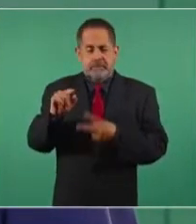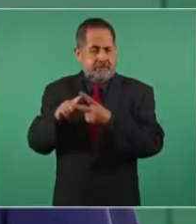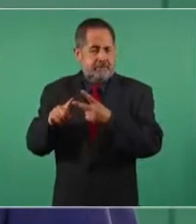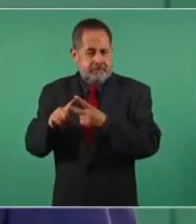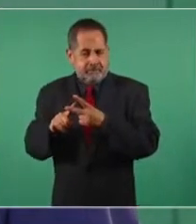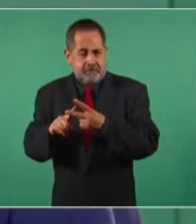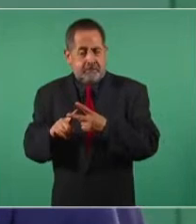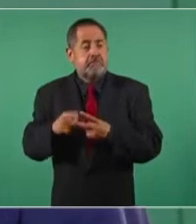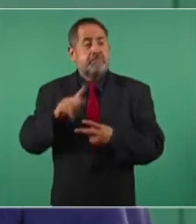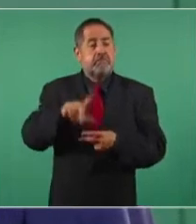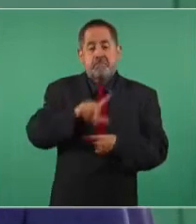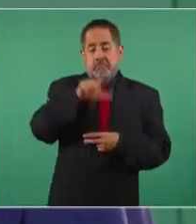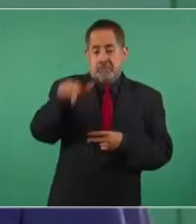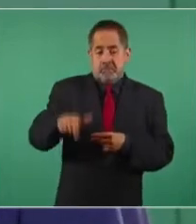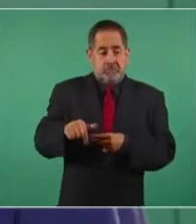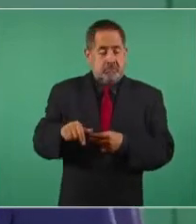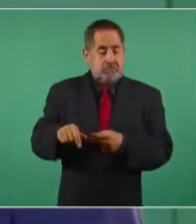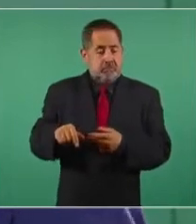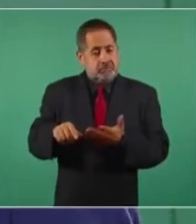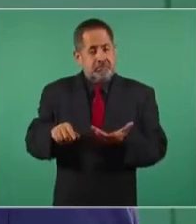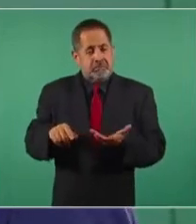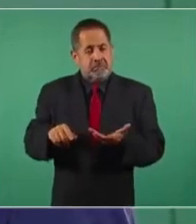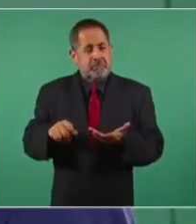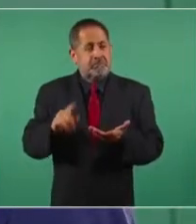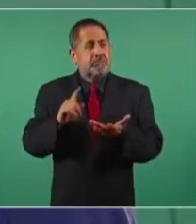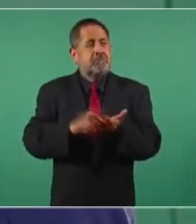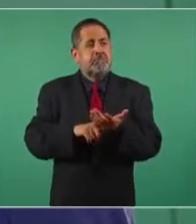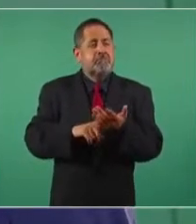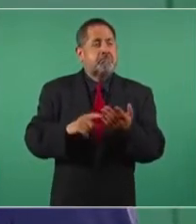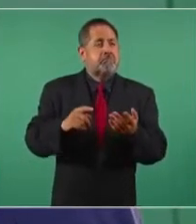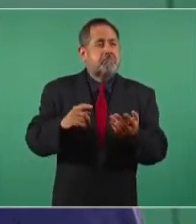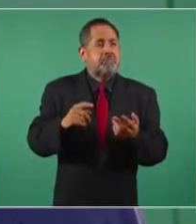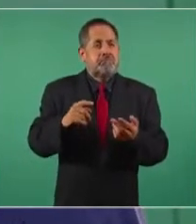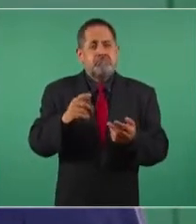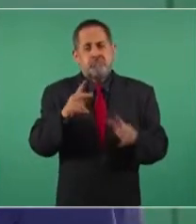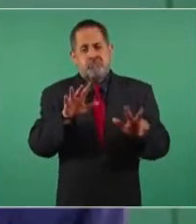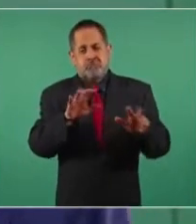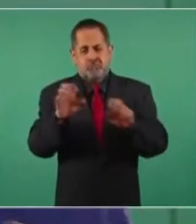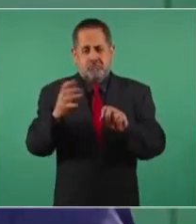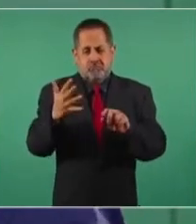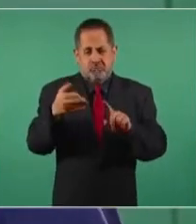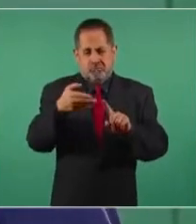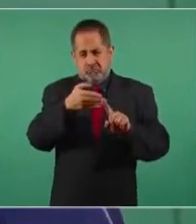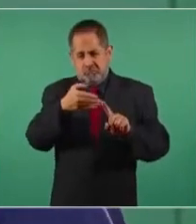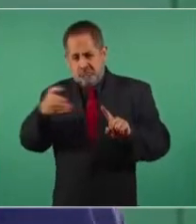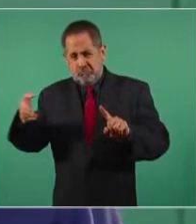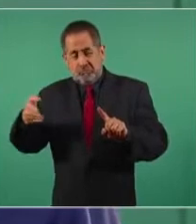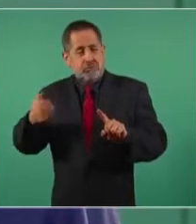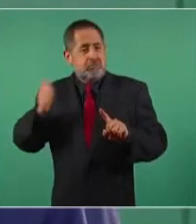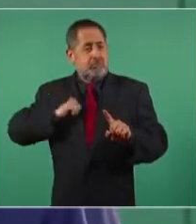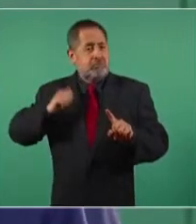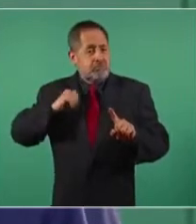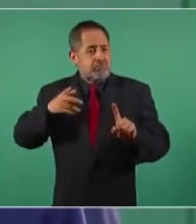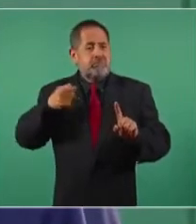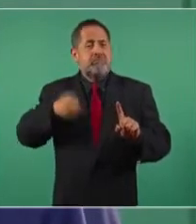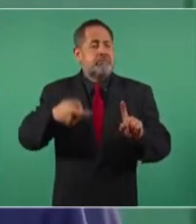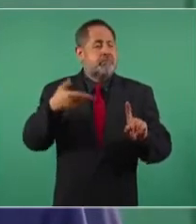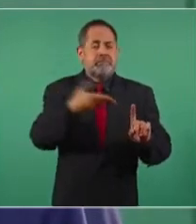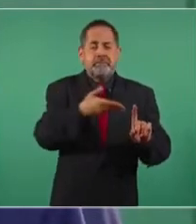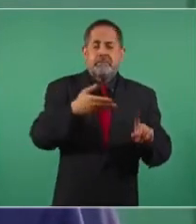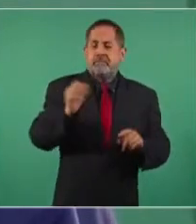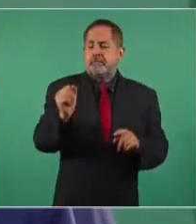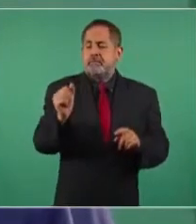mitad del siglo 19 antonio lópez de santana fue 11 veces el presidente de mexico